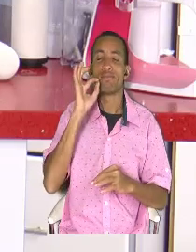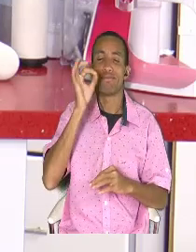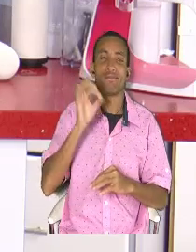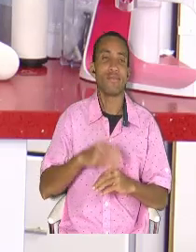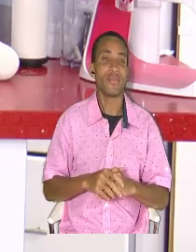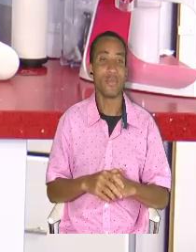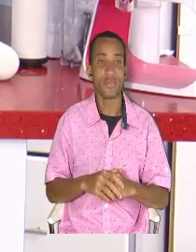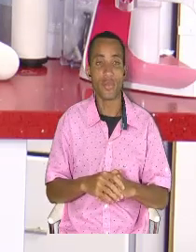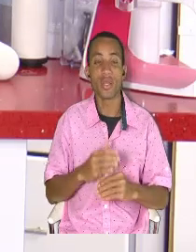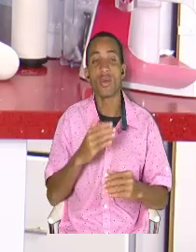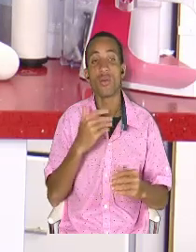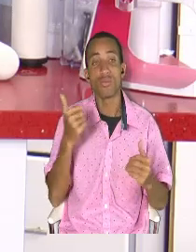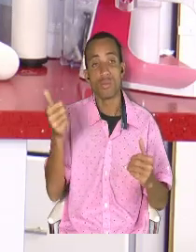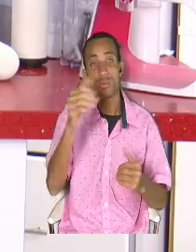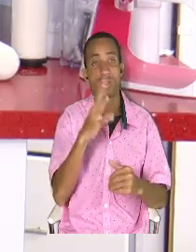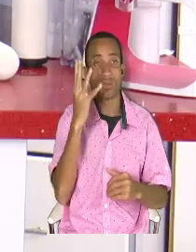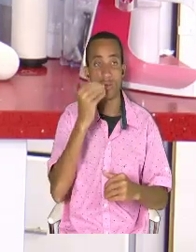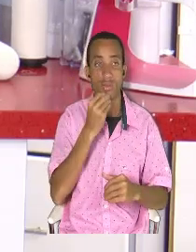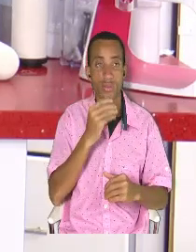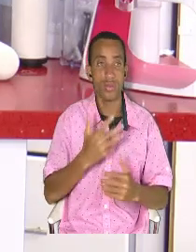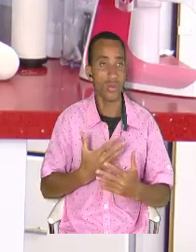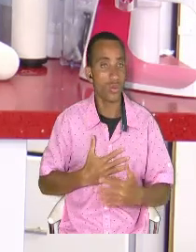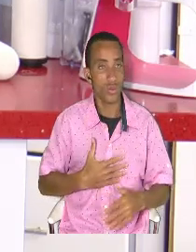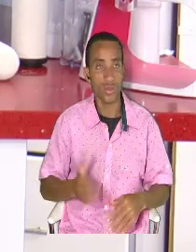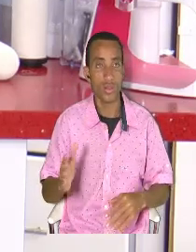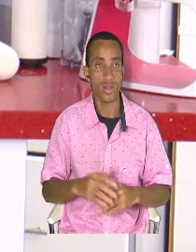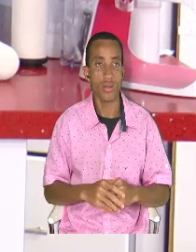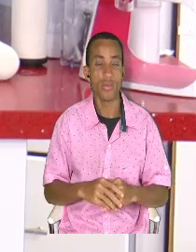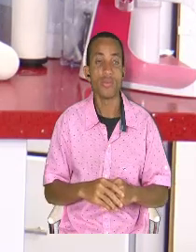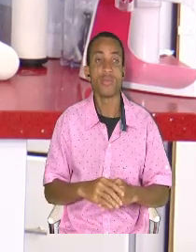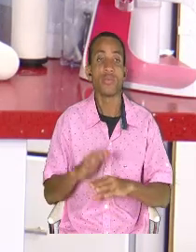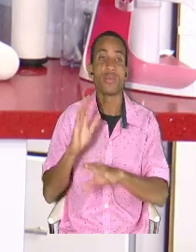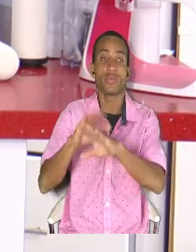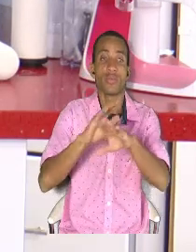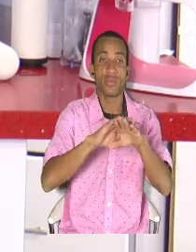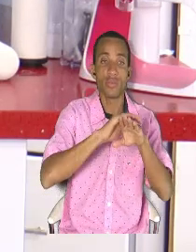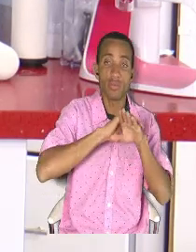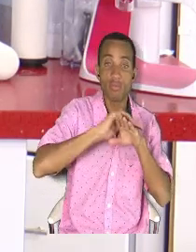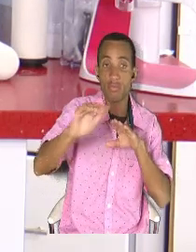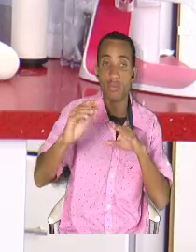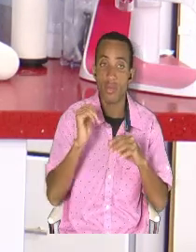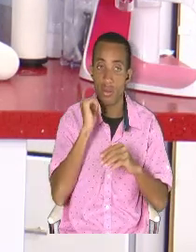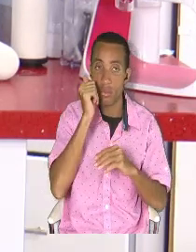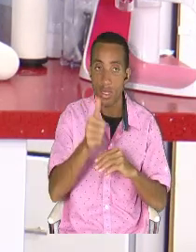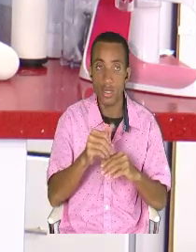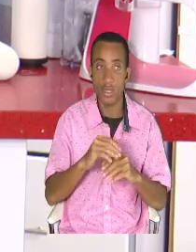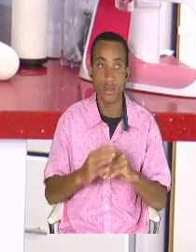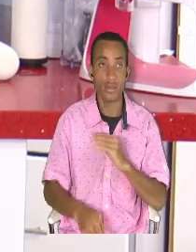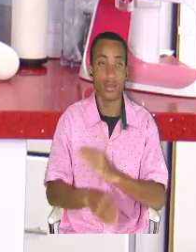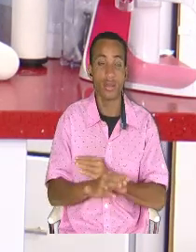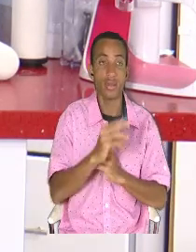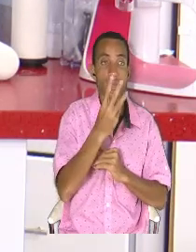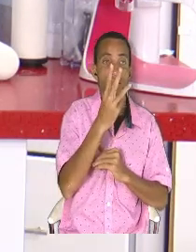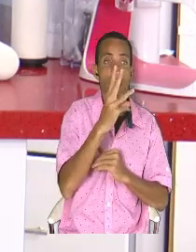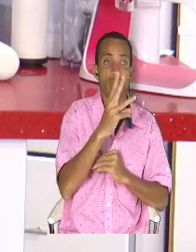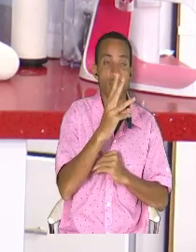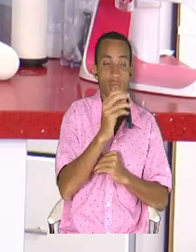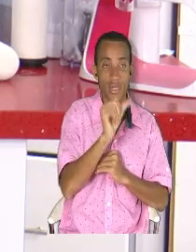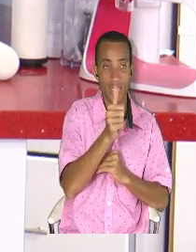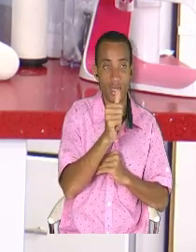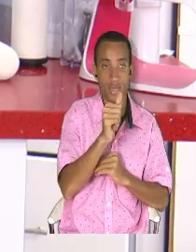gente bonita Barranca, para ustedes también le hago su fiel invitación para que el día de mañana nos acompañe de 10:30 de la mañana a 11 de la